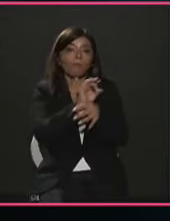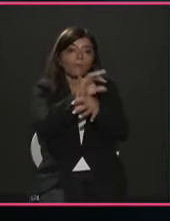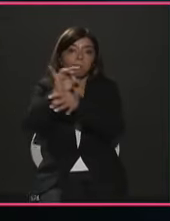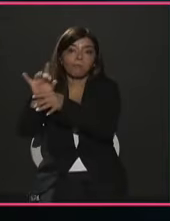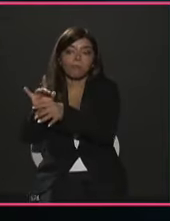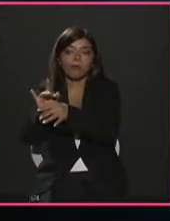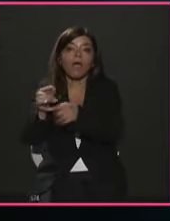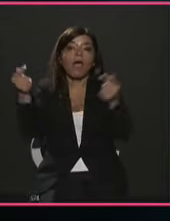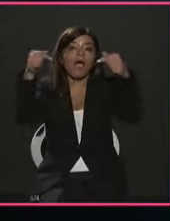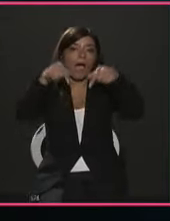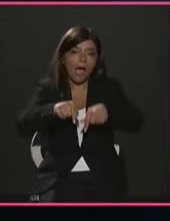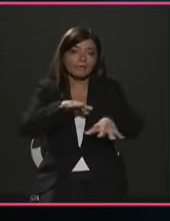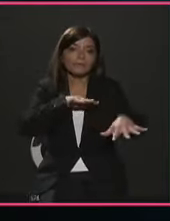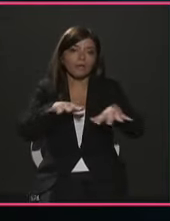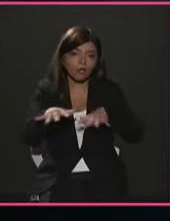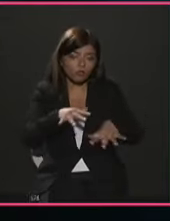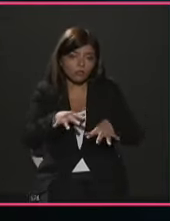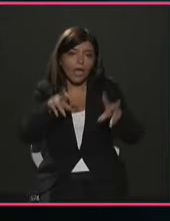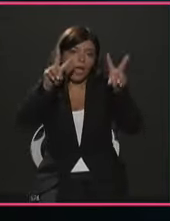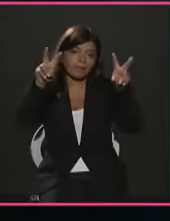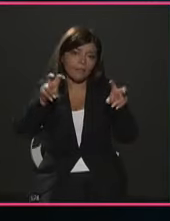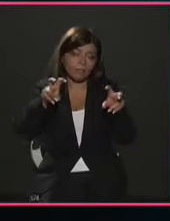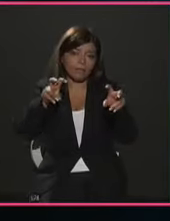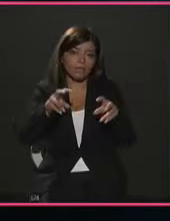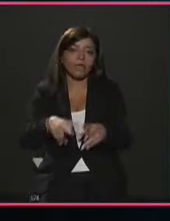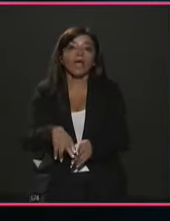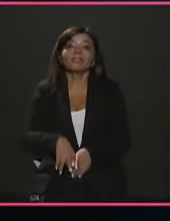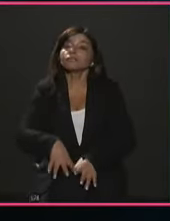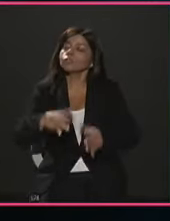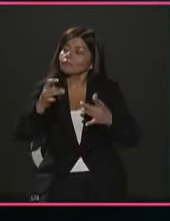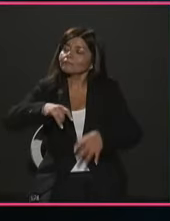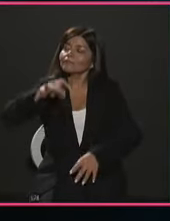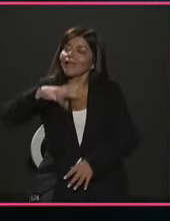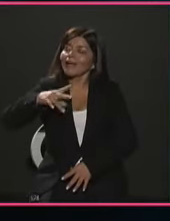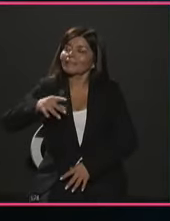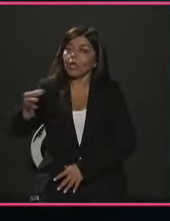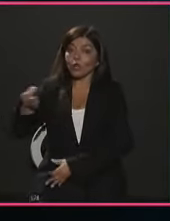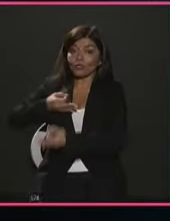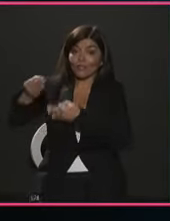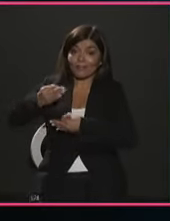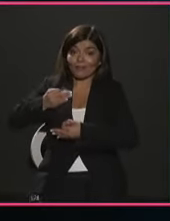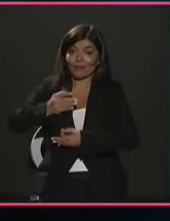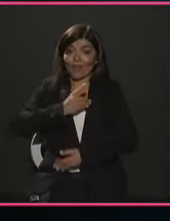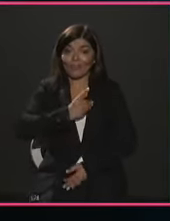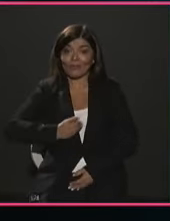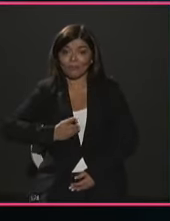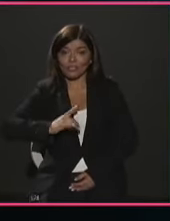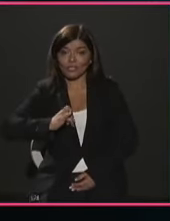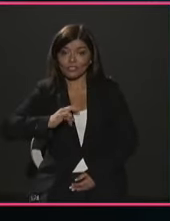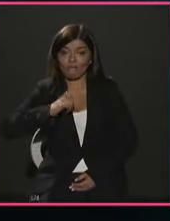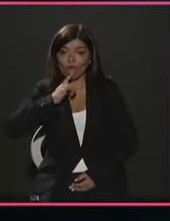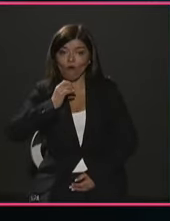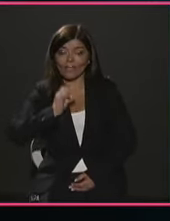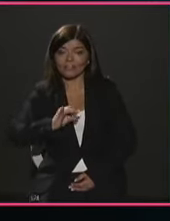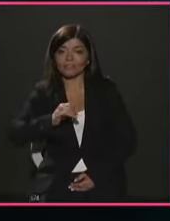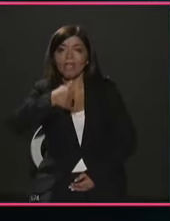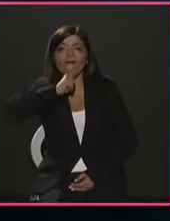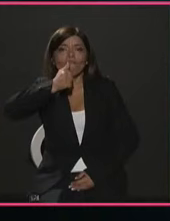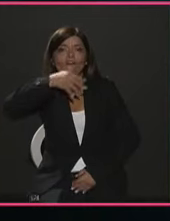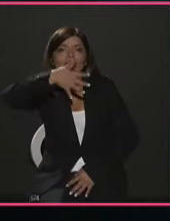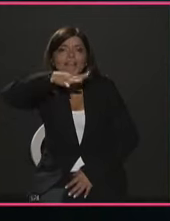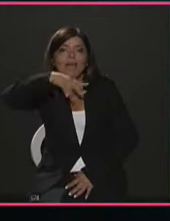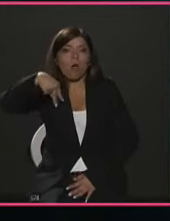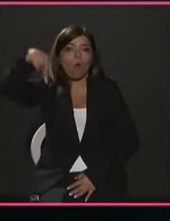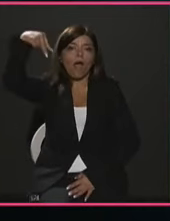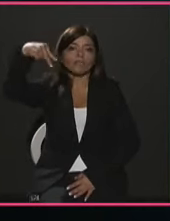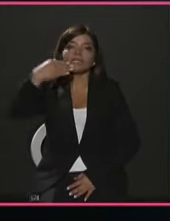iniciativas como esta acojo El grito desesperado del diputados y fuentes sobre la falta de agua en el norte y en